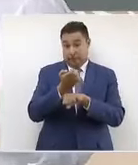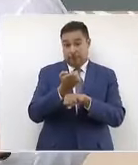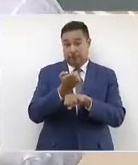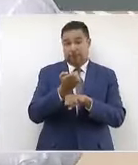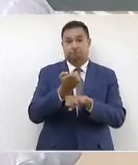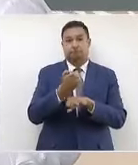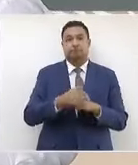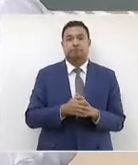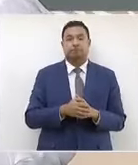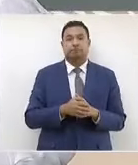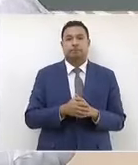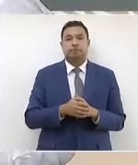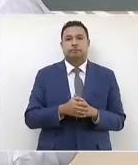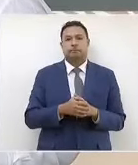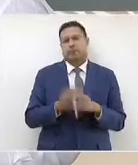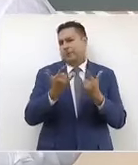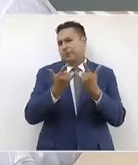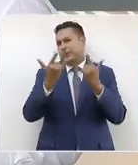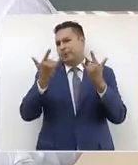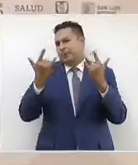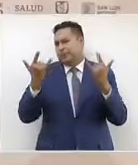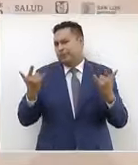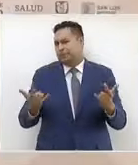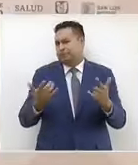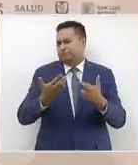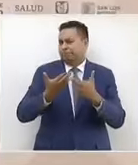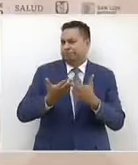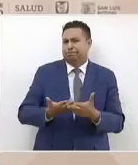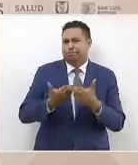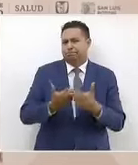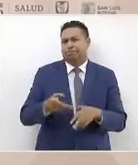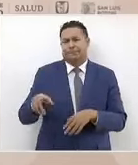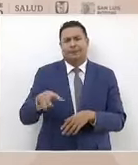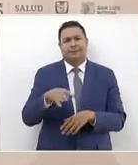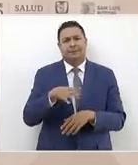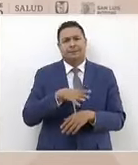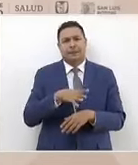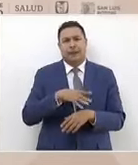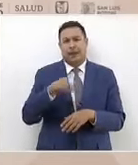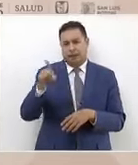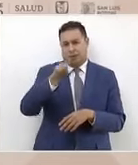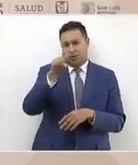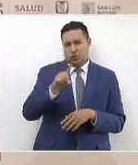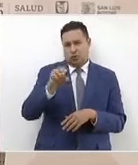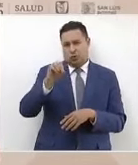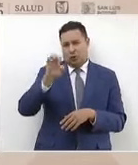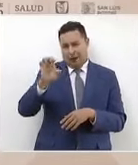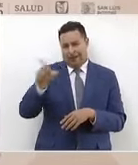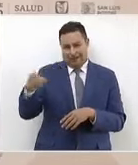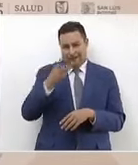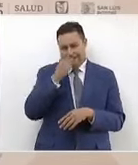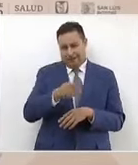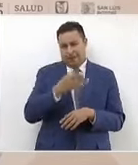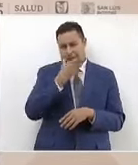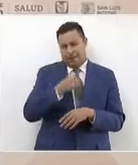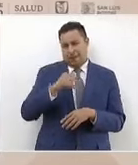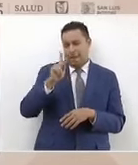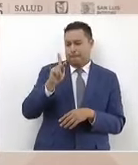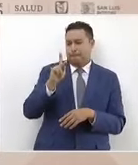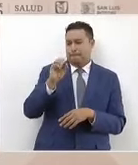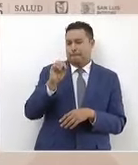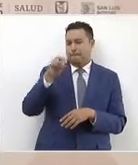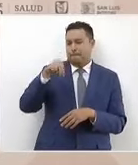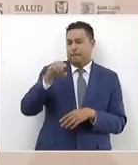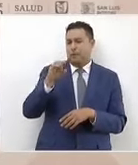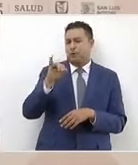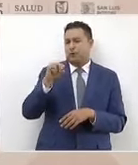está lleno de historia. Aquí Zoé mencionó a Ponciano